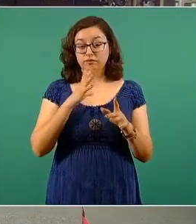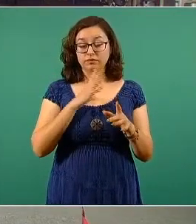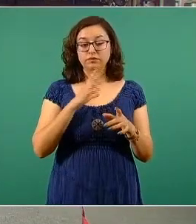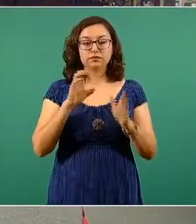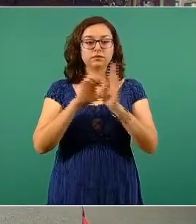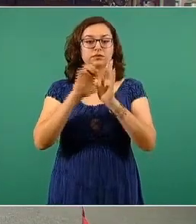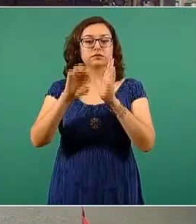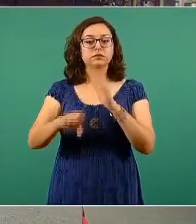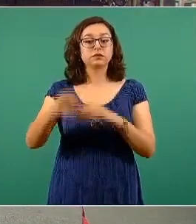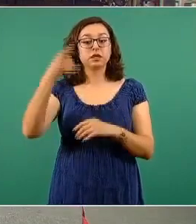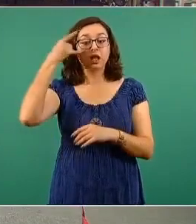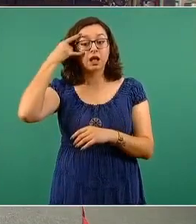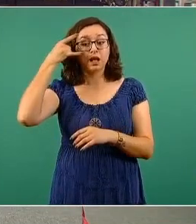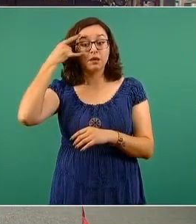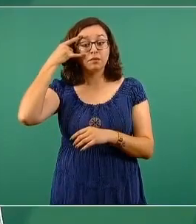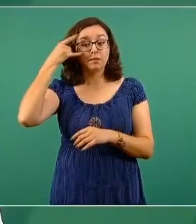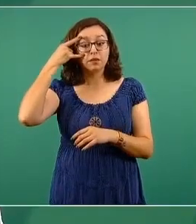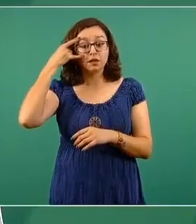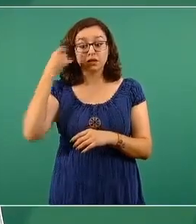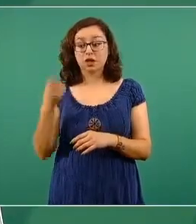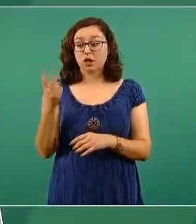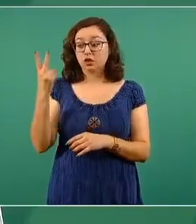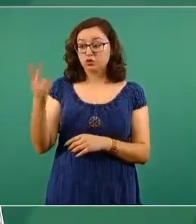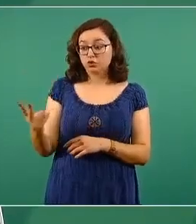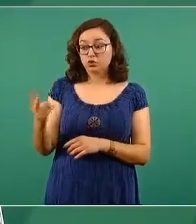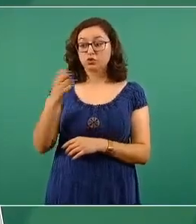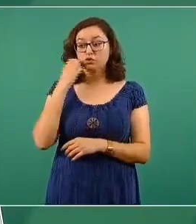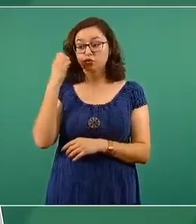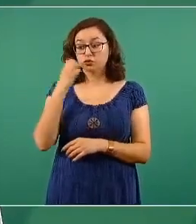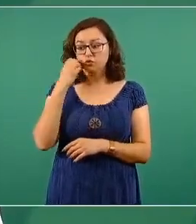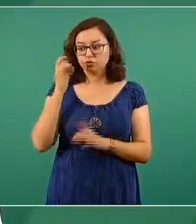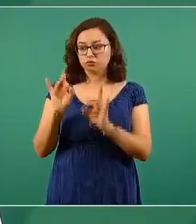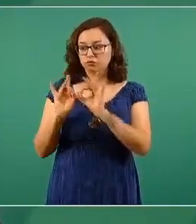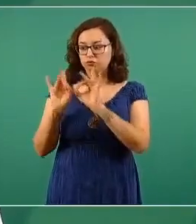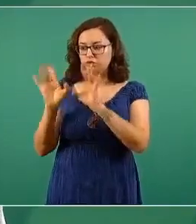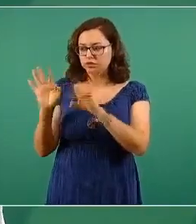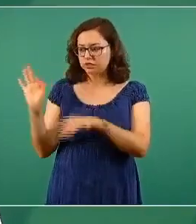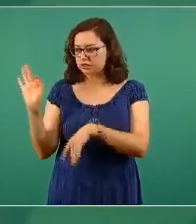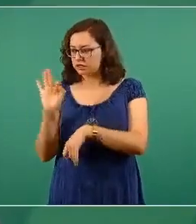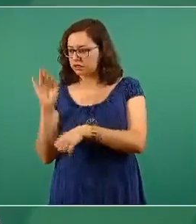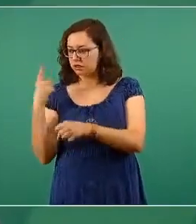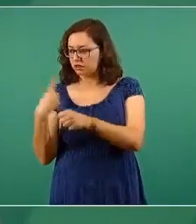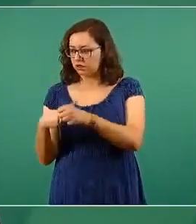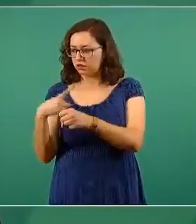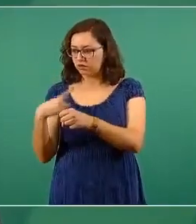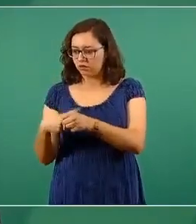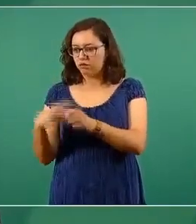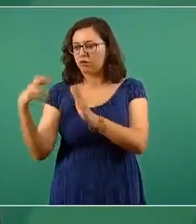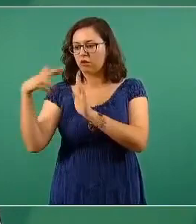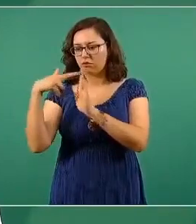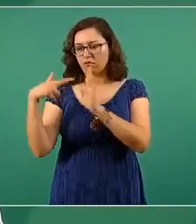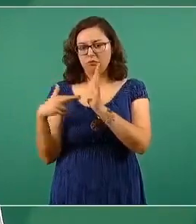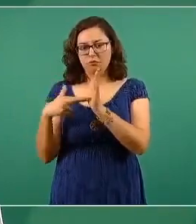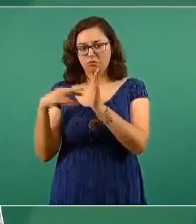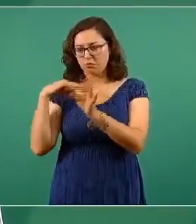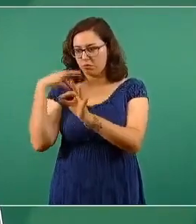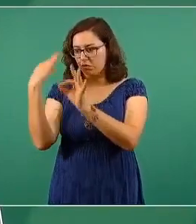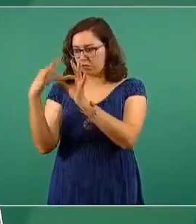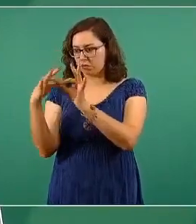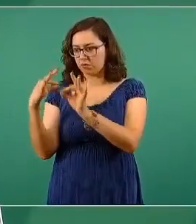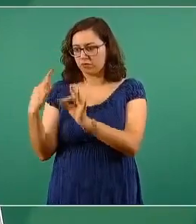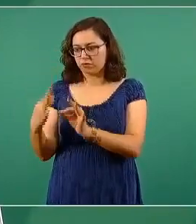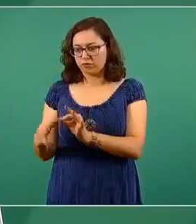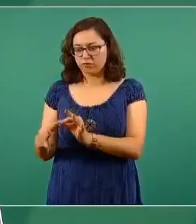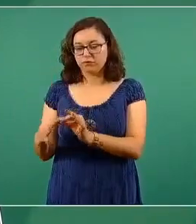de Campeche, en donde se tuvo en 2 escuelas, en donde sucedieron estos eventos y se llevó a cabo la aplicación de estos lineamientos. Y de